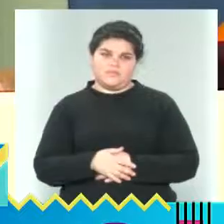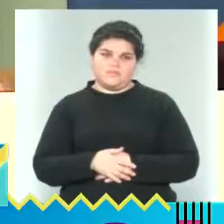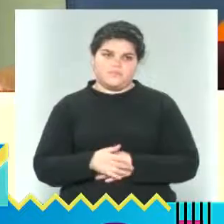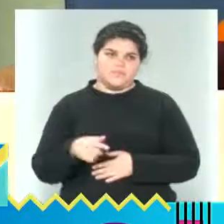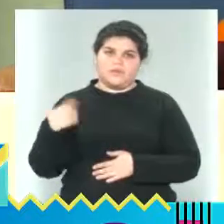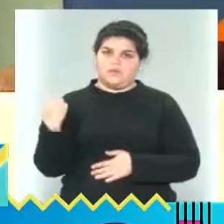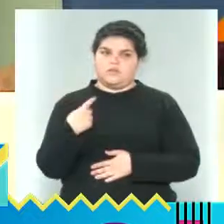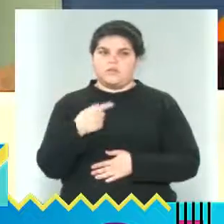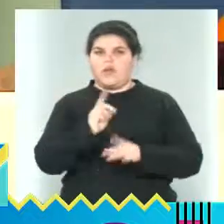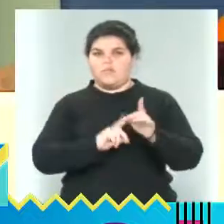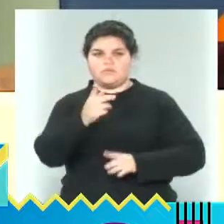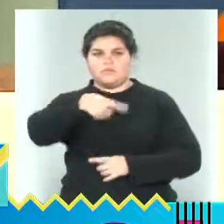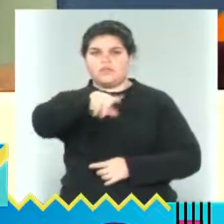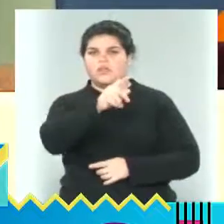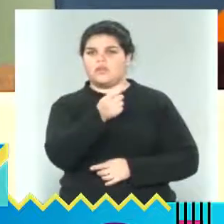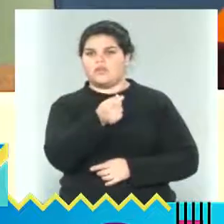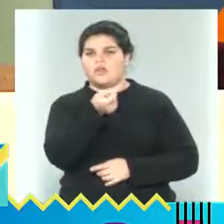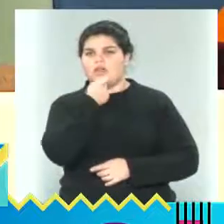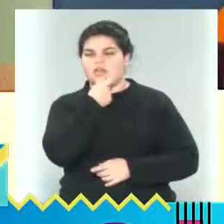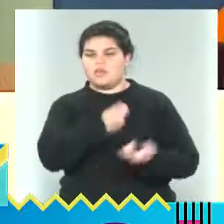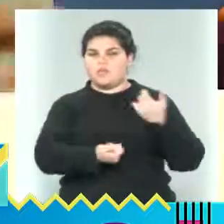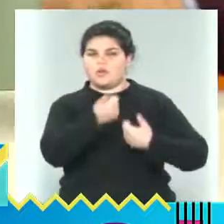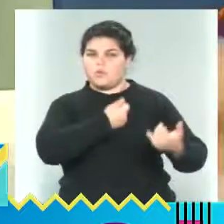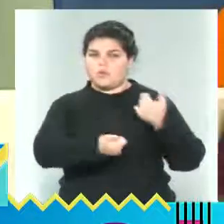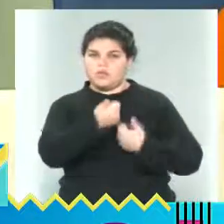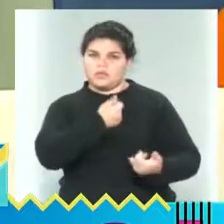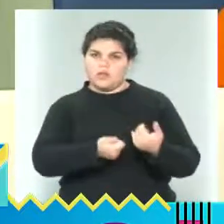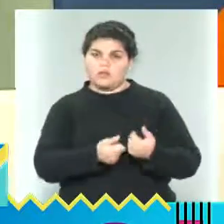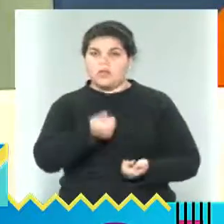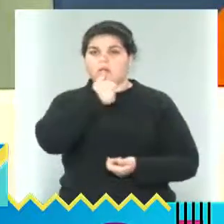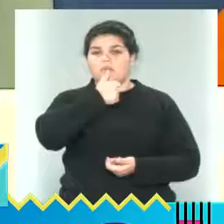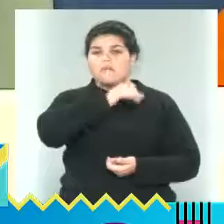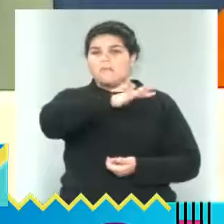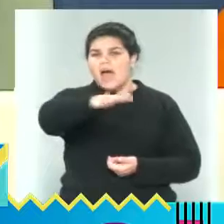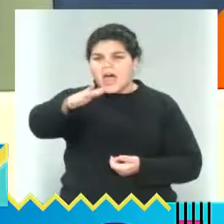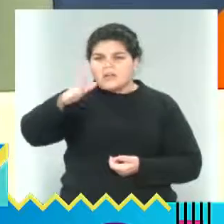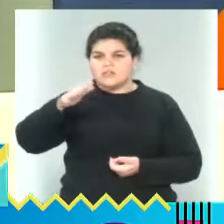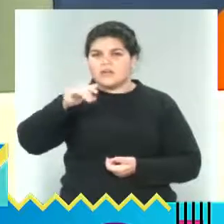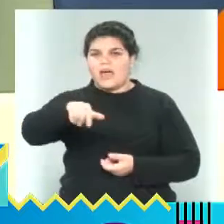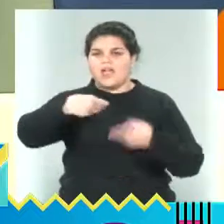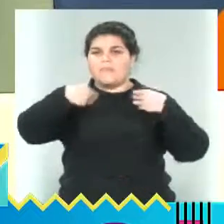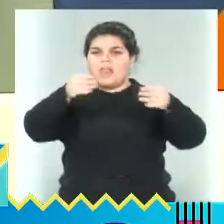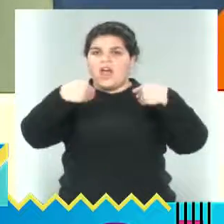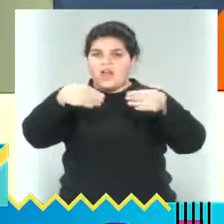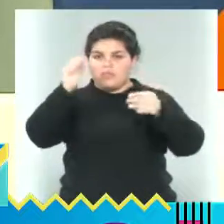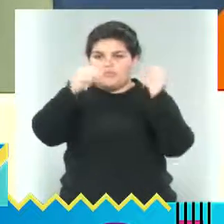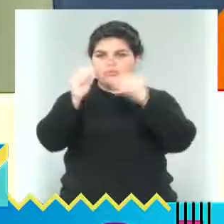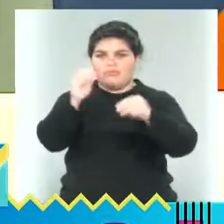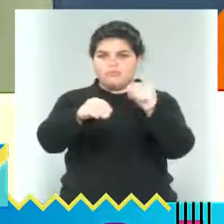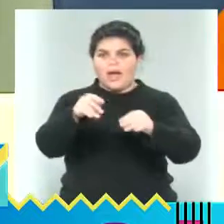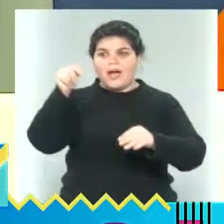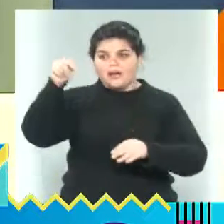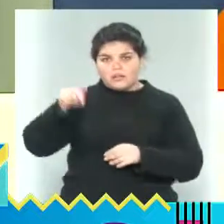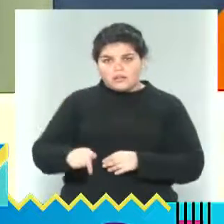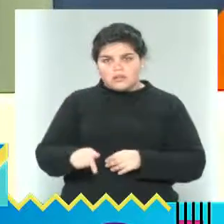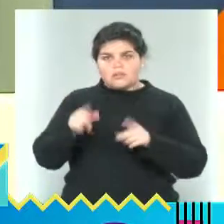nosotros, o sea, ustedes ponían como ejemplo el colapso de los mares por tema de plástico. Acá cada vez que se